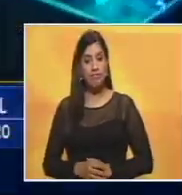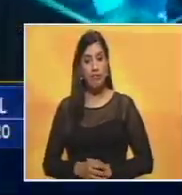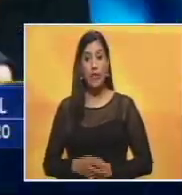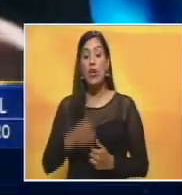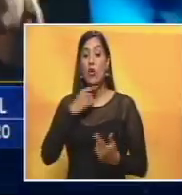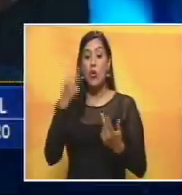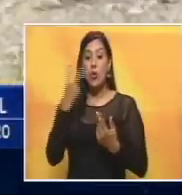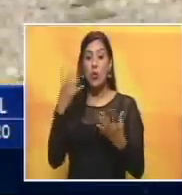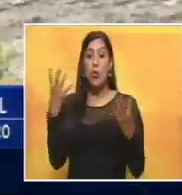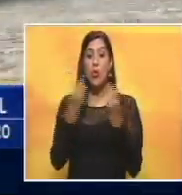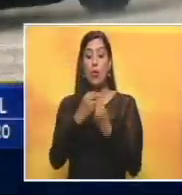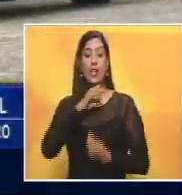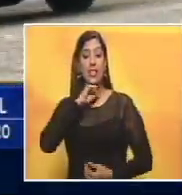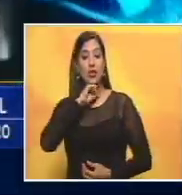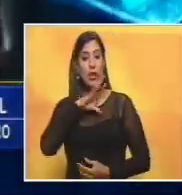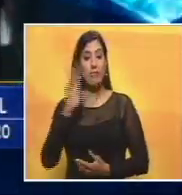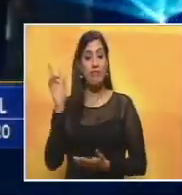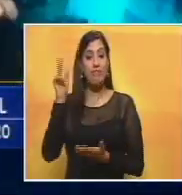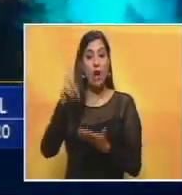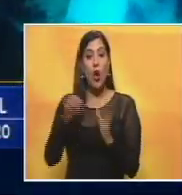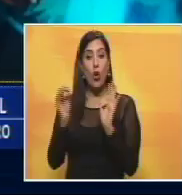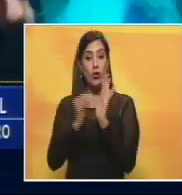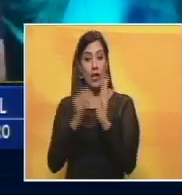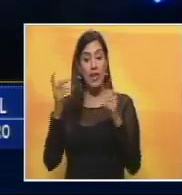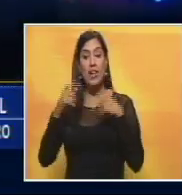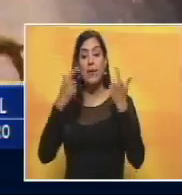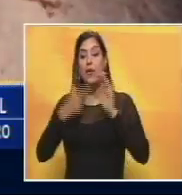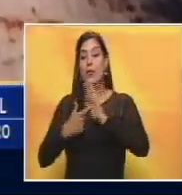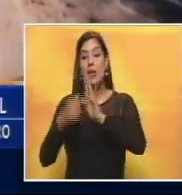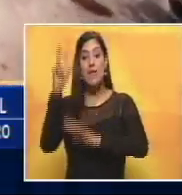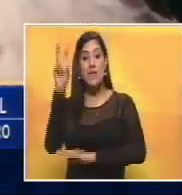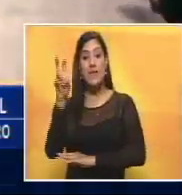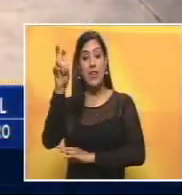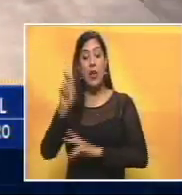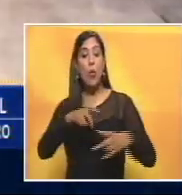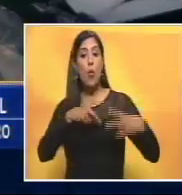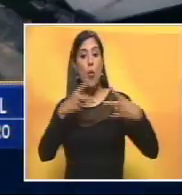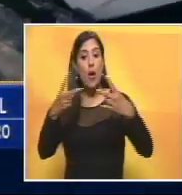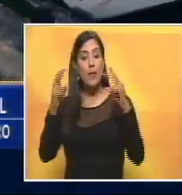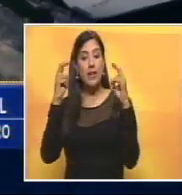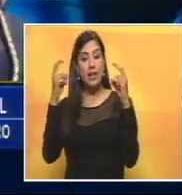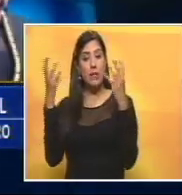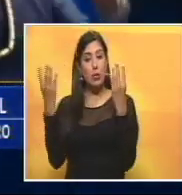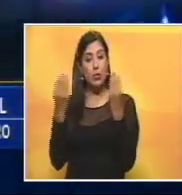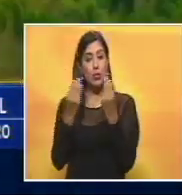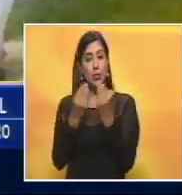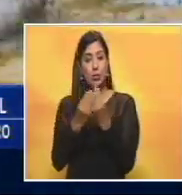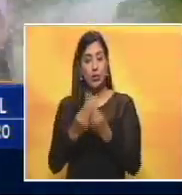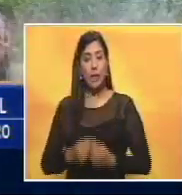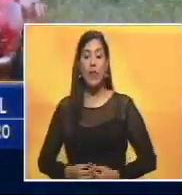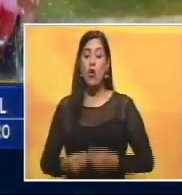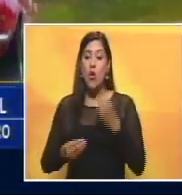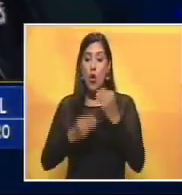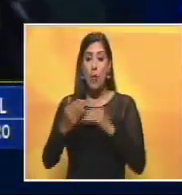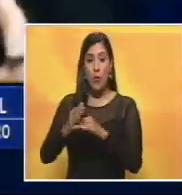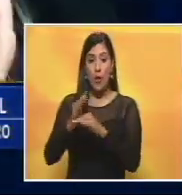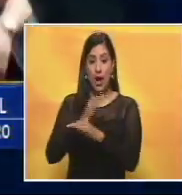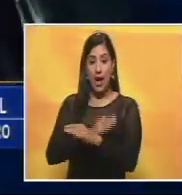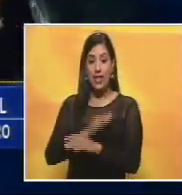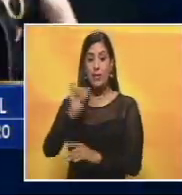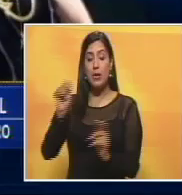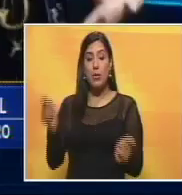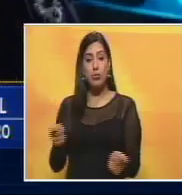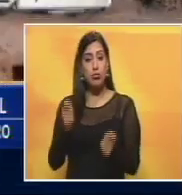El dúo de la historia regresó. Wisin y Yandel estrenaron este viernes su nuevo tema juntos. Como antes, es